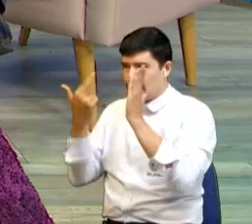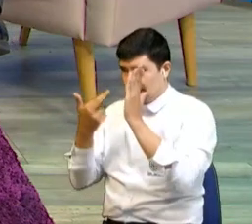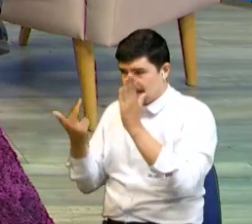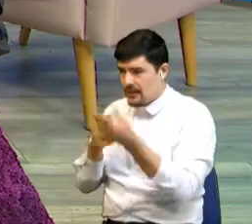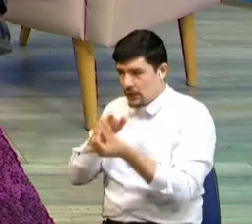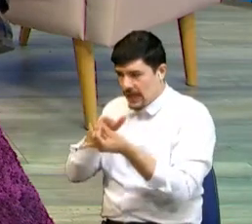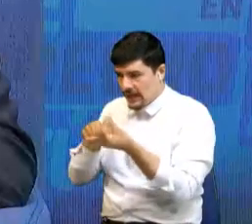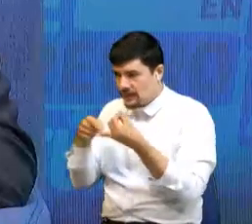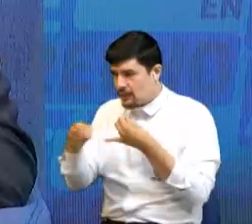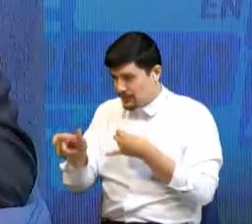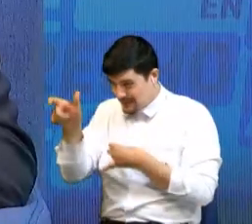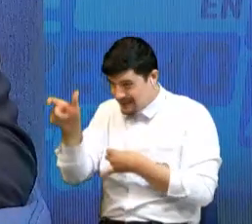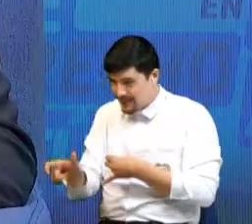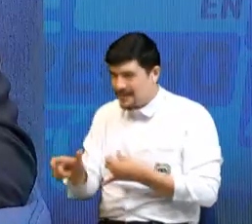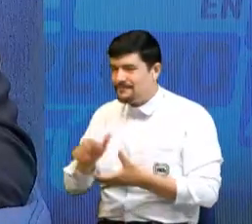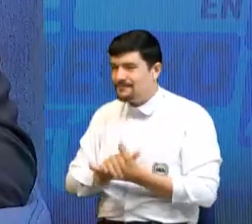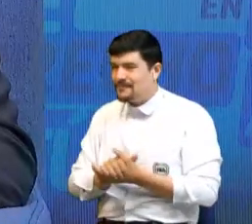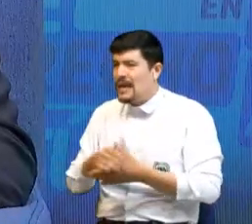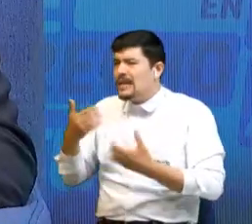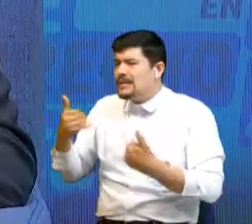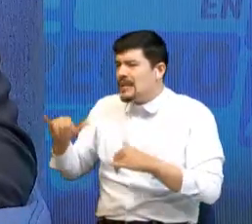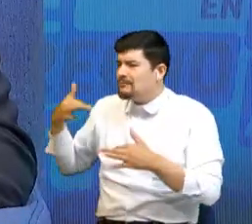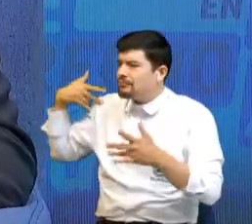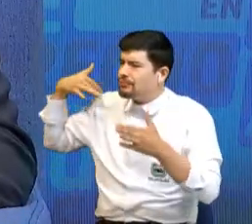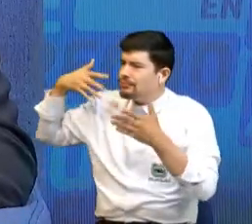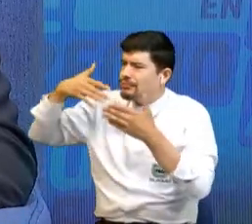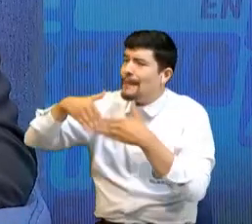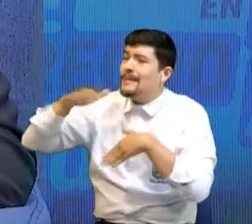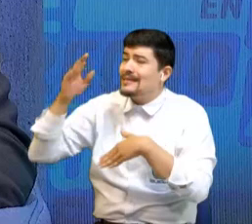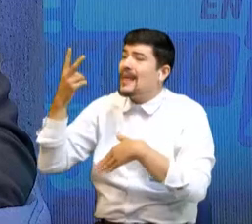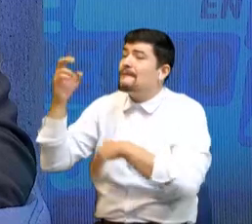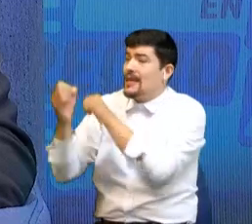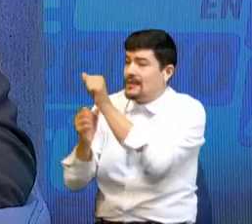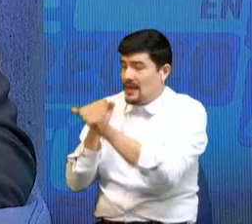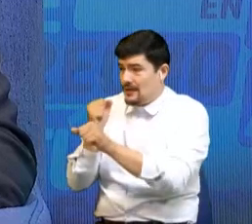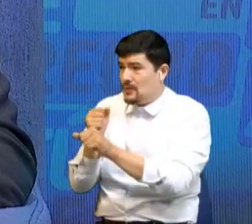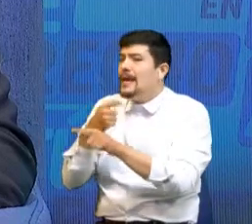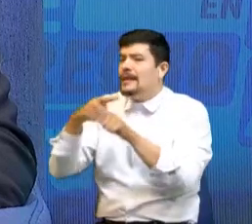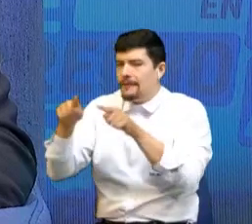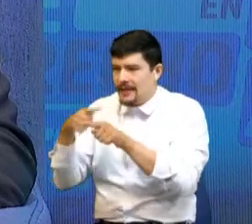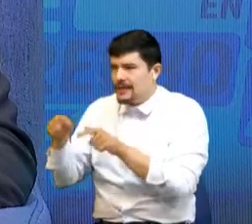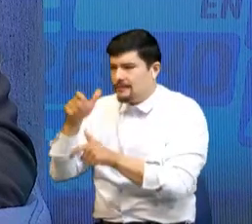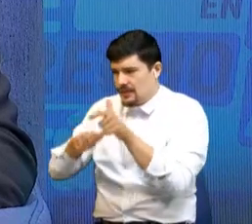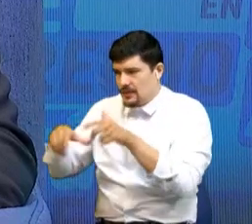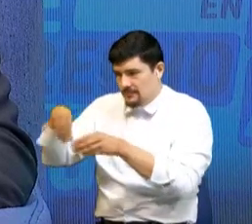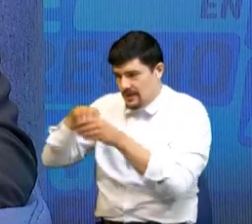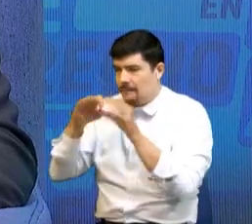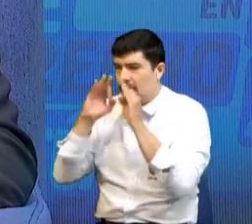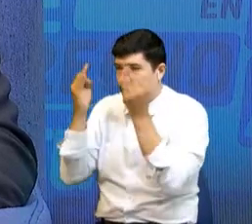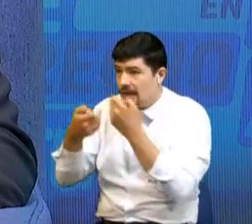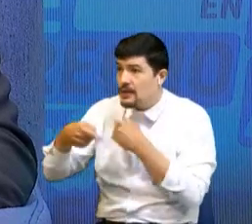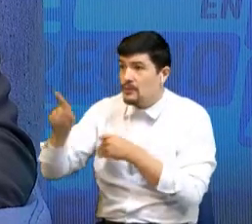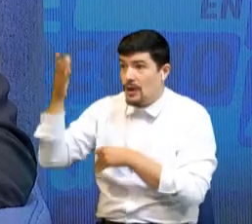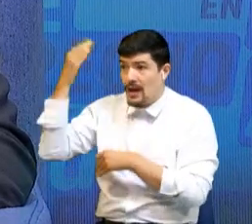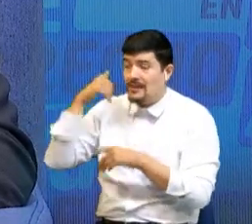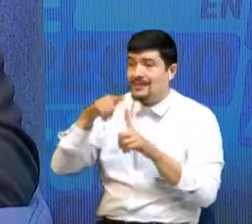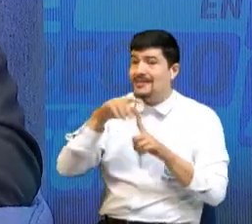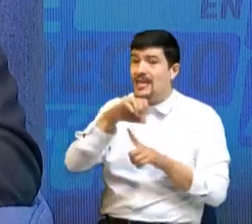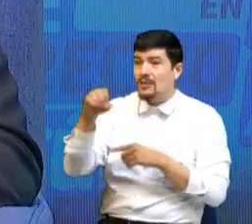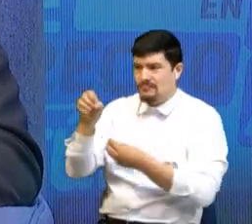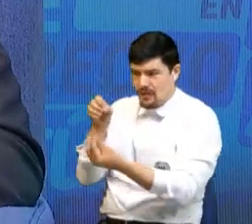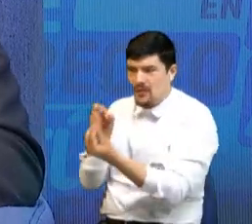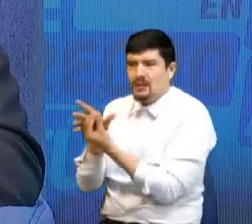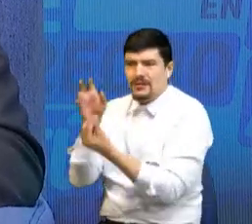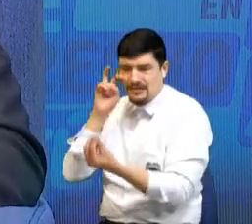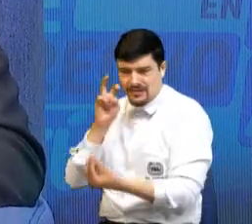nuestro televidente, ya han pasado una buena cantidad de años, son muchos los integrantes de esta familia que, según la